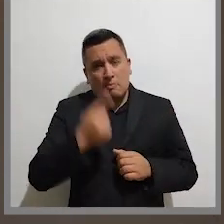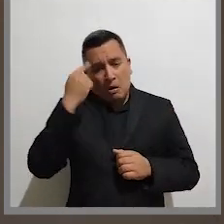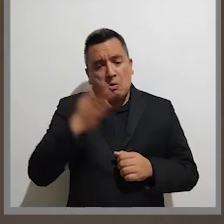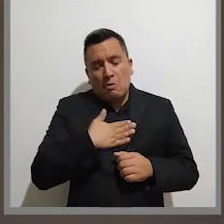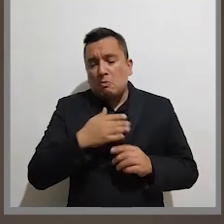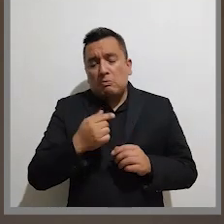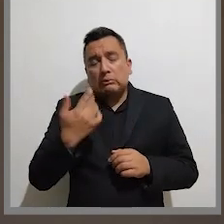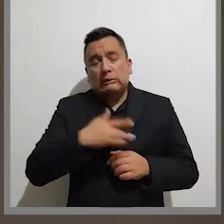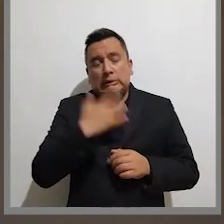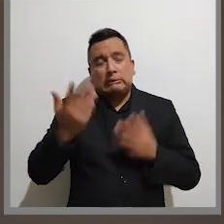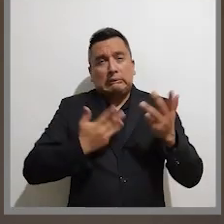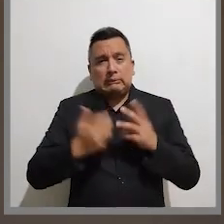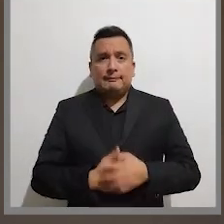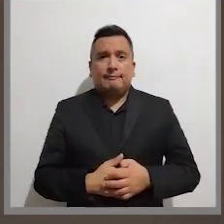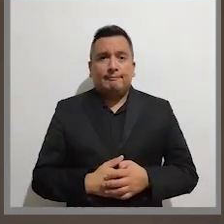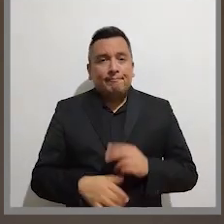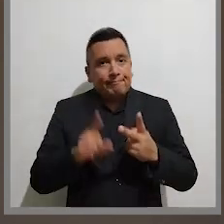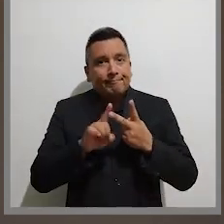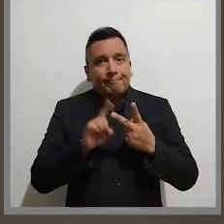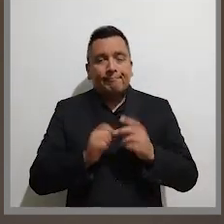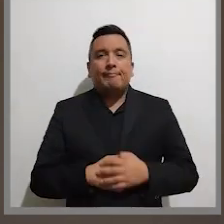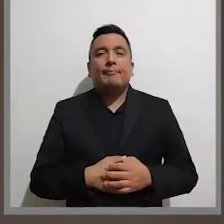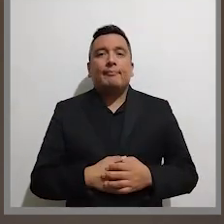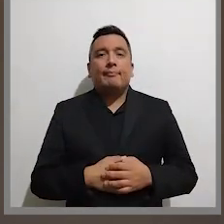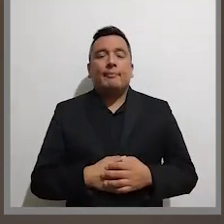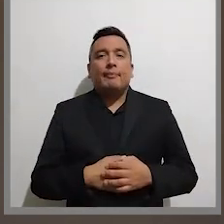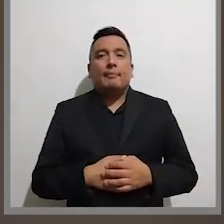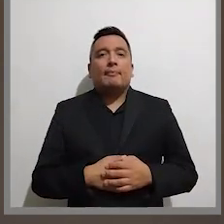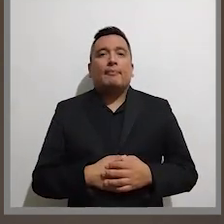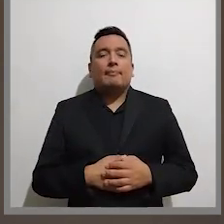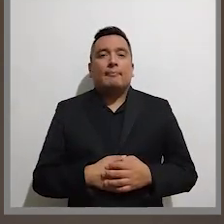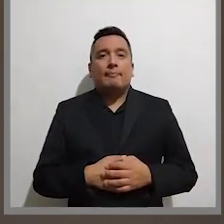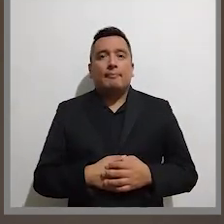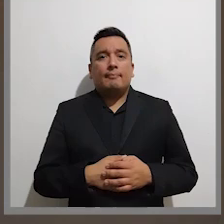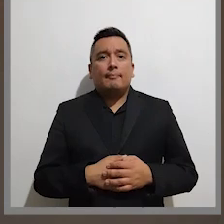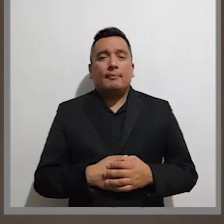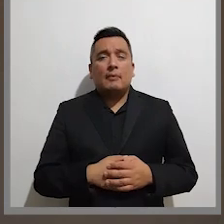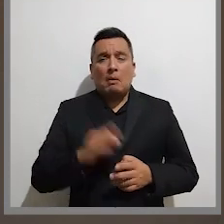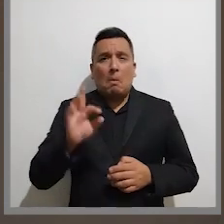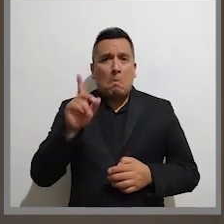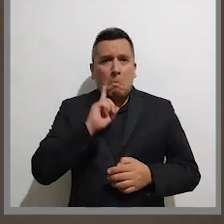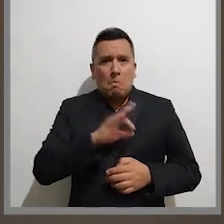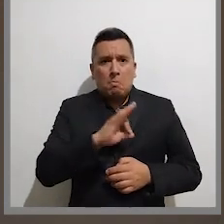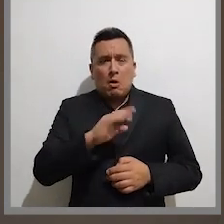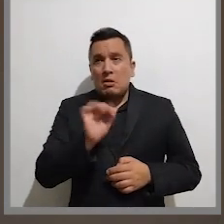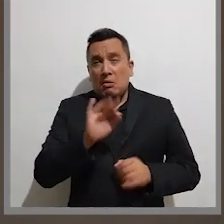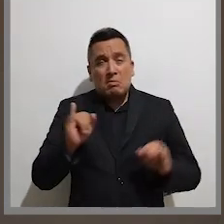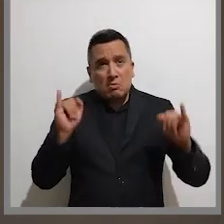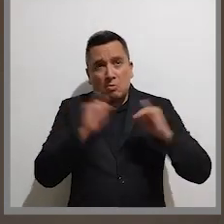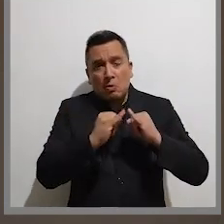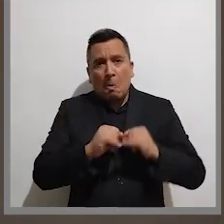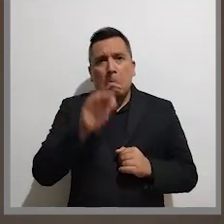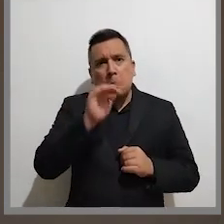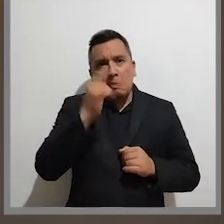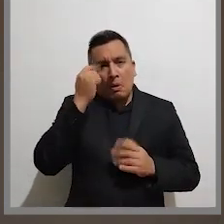pues emocional. Lo segundo es que si pudiera la mujer asistir a alguna institución, porque en las instituciones van